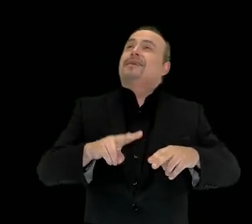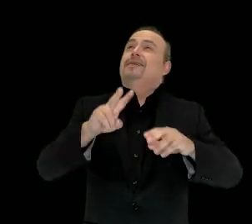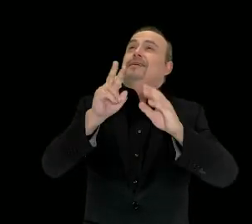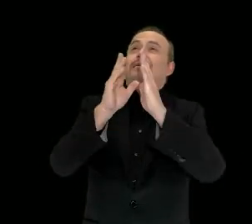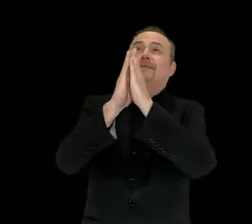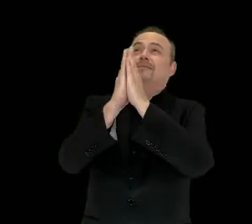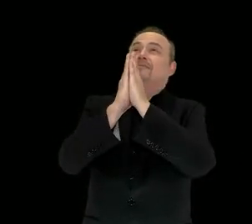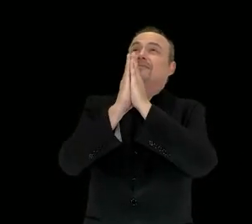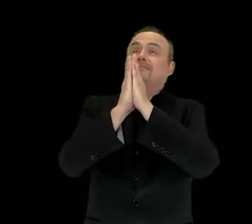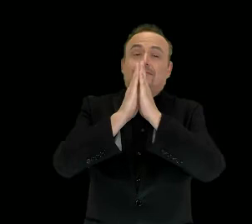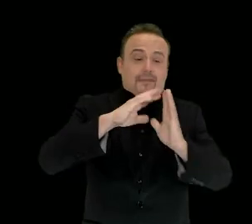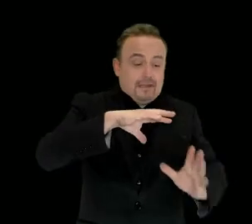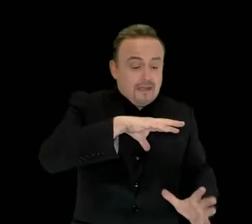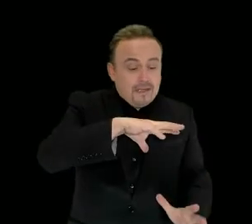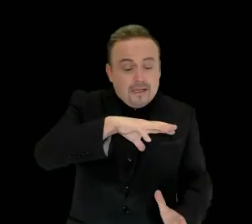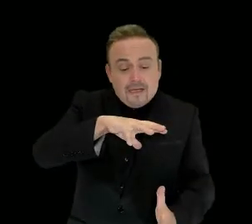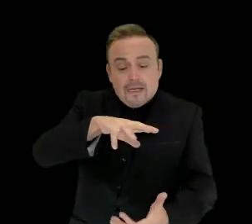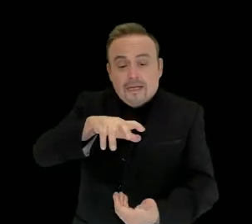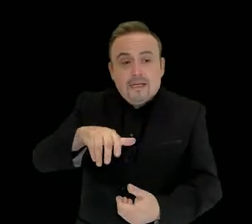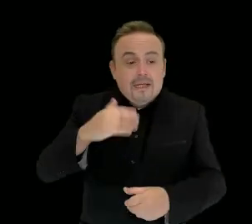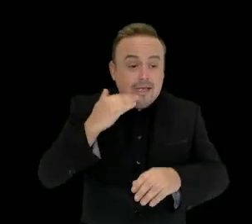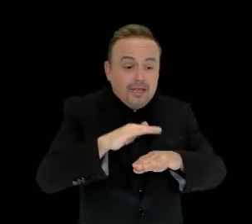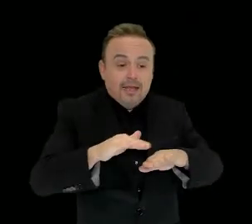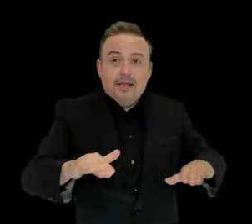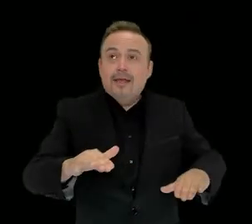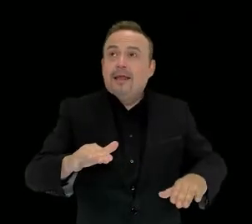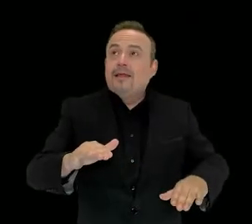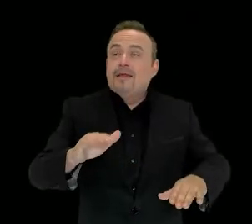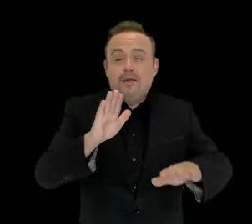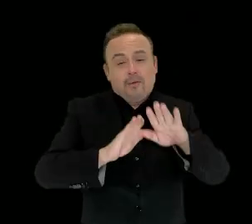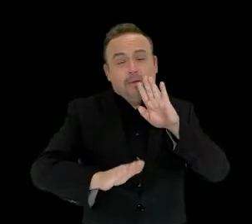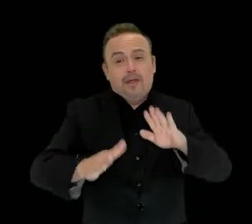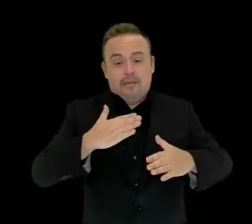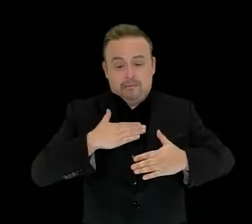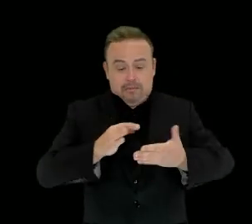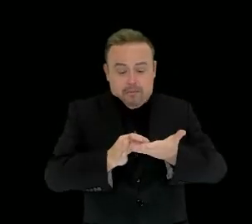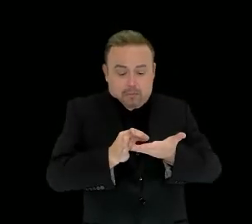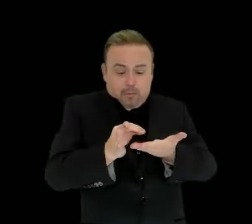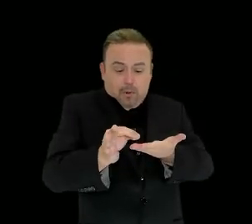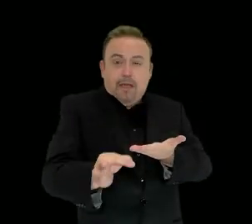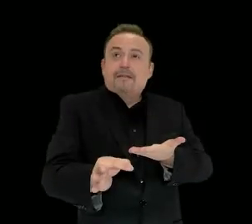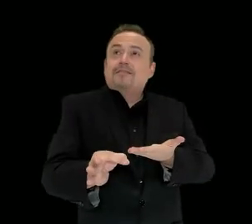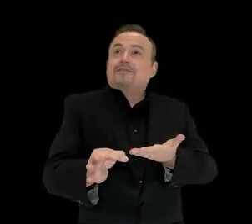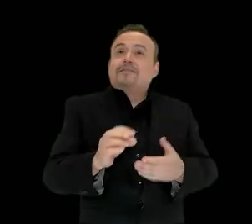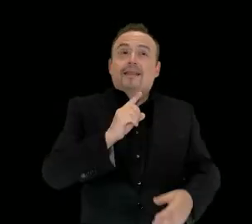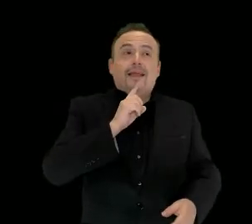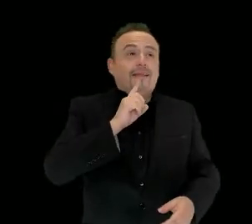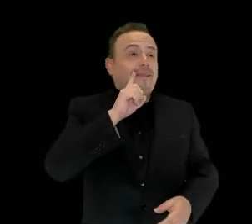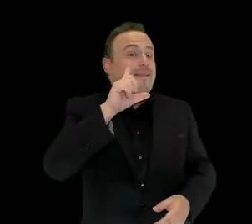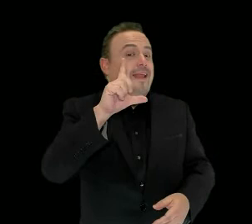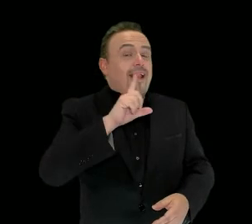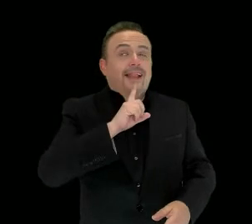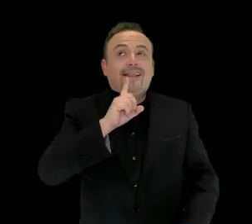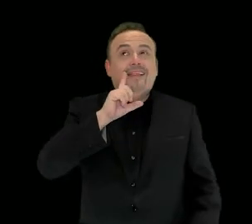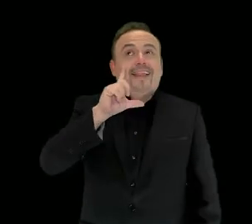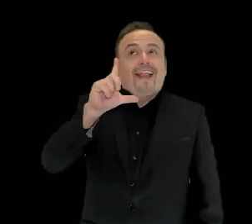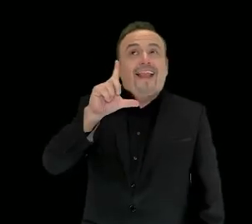Cuida a los niños del mundo, cuida a los niños de mi pueblo. Y tú sabes, Dios mío,